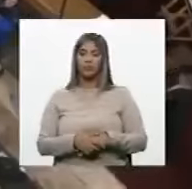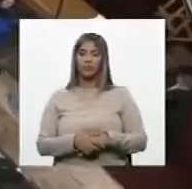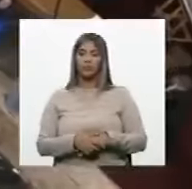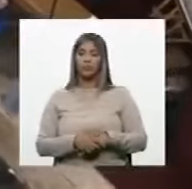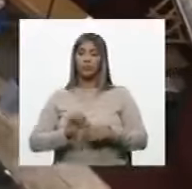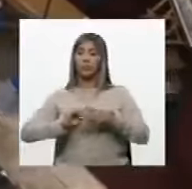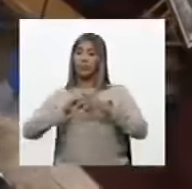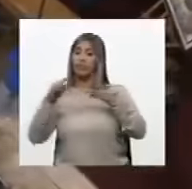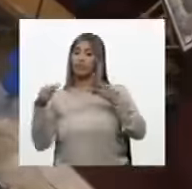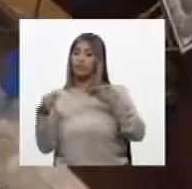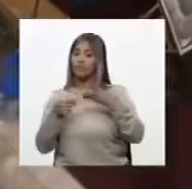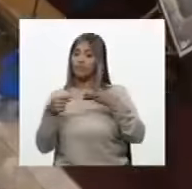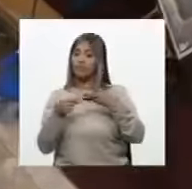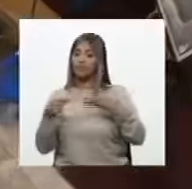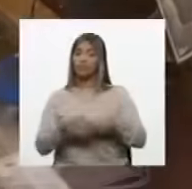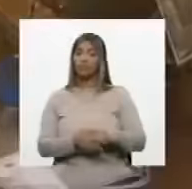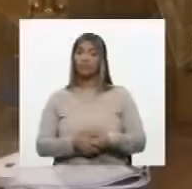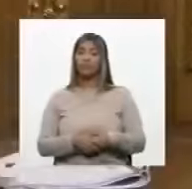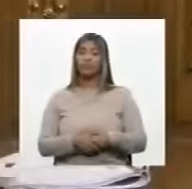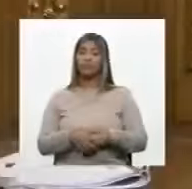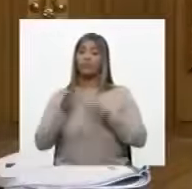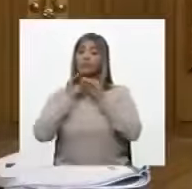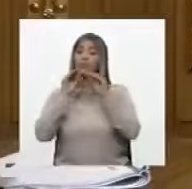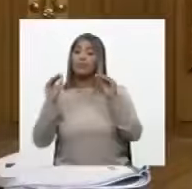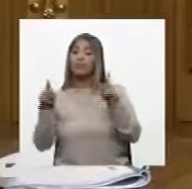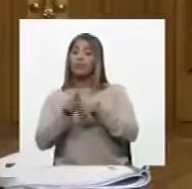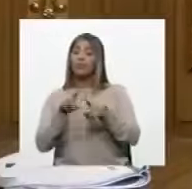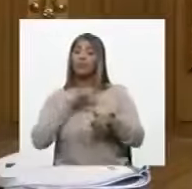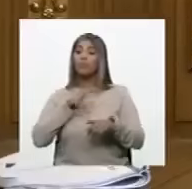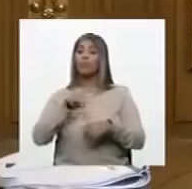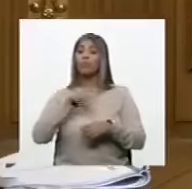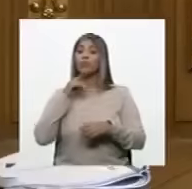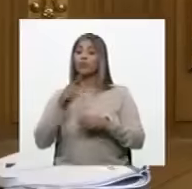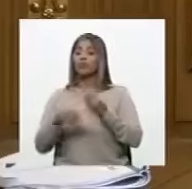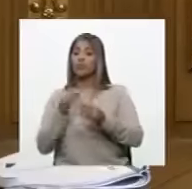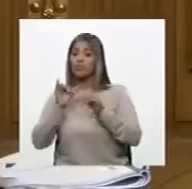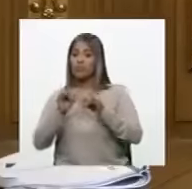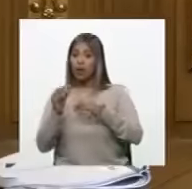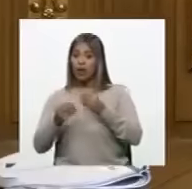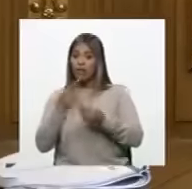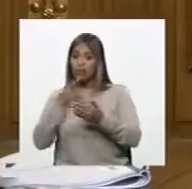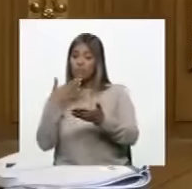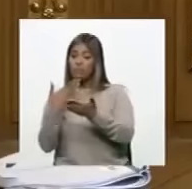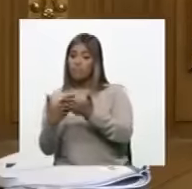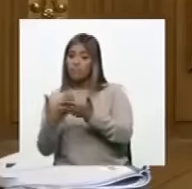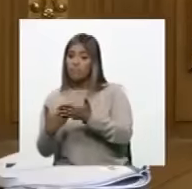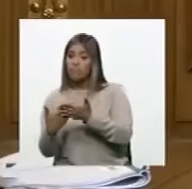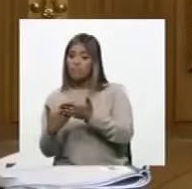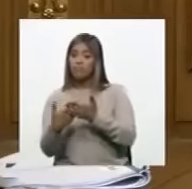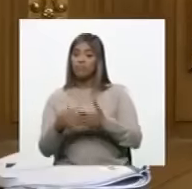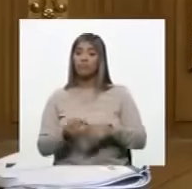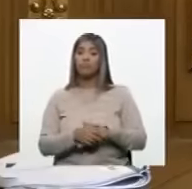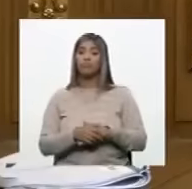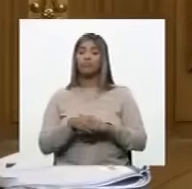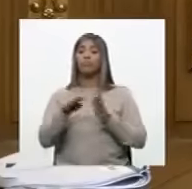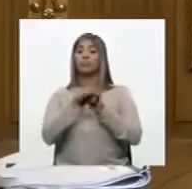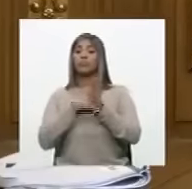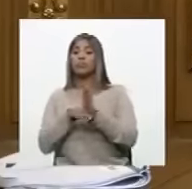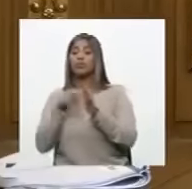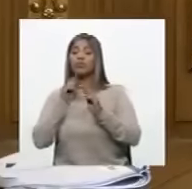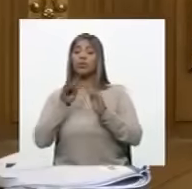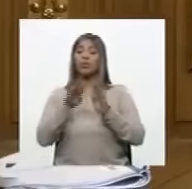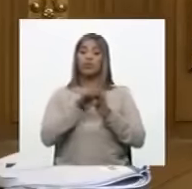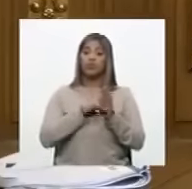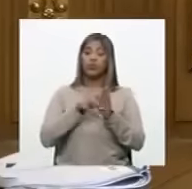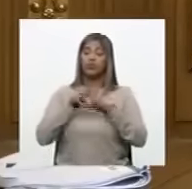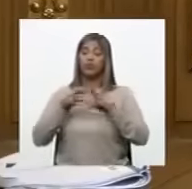En tercer lugar, instar a la Procuraduría General de la República para que efectúen solicitud, medida cautelar